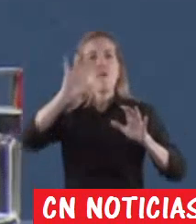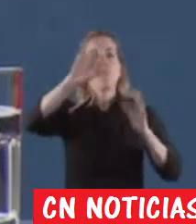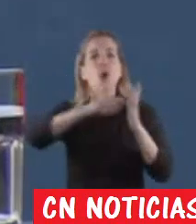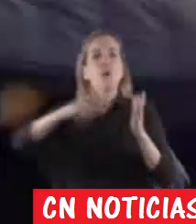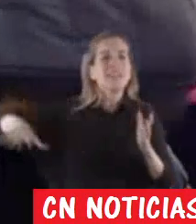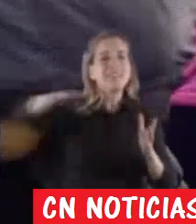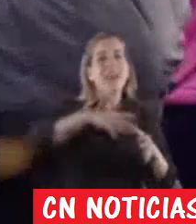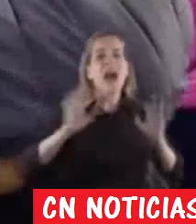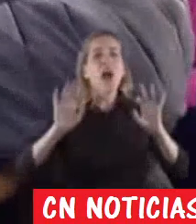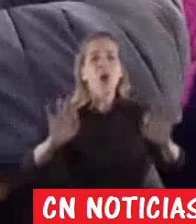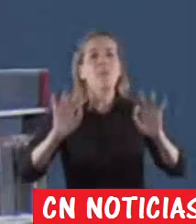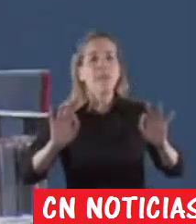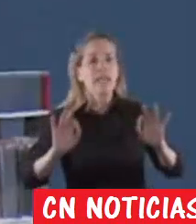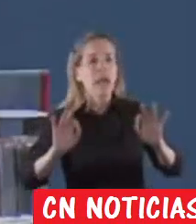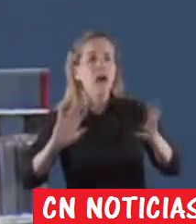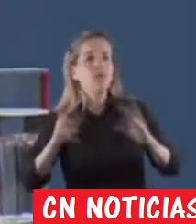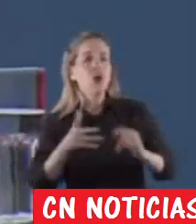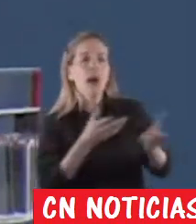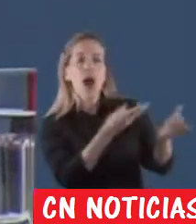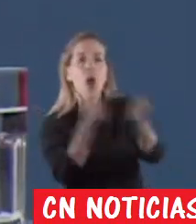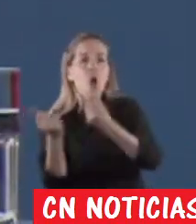abaratamiento para que